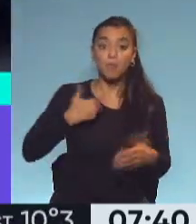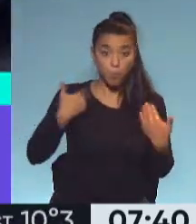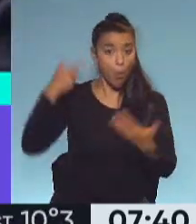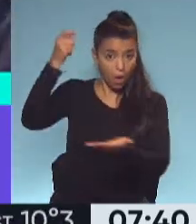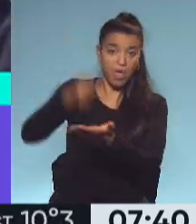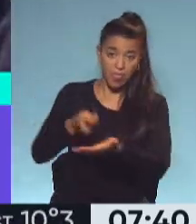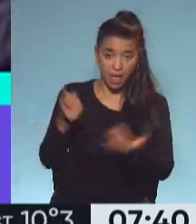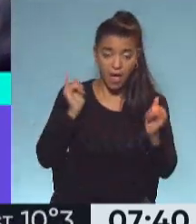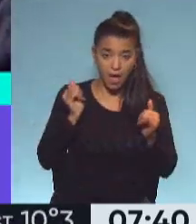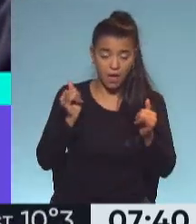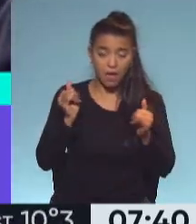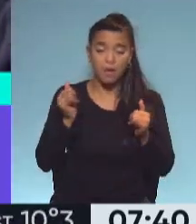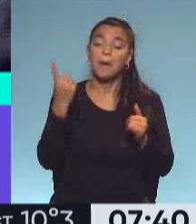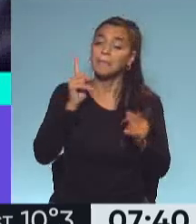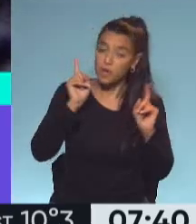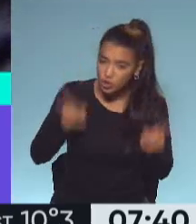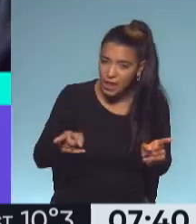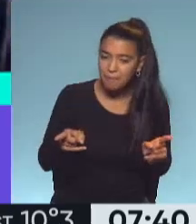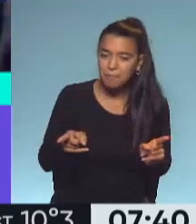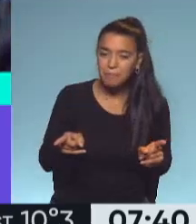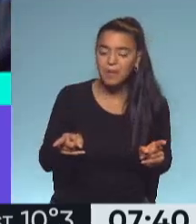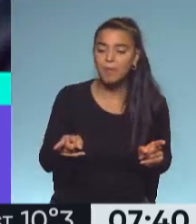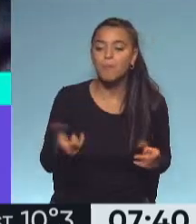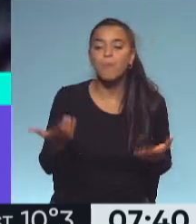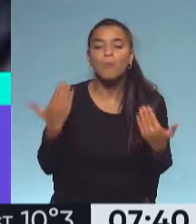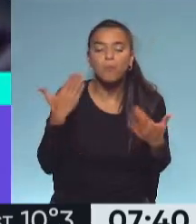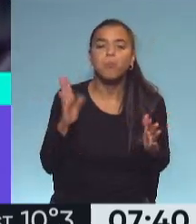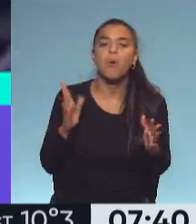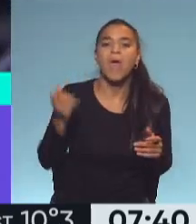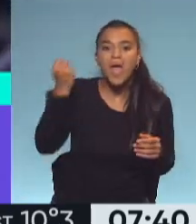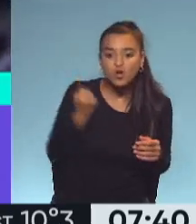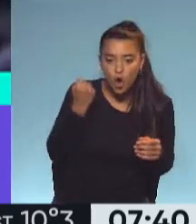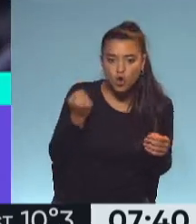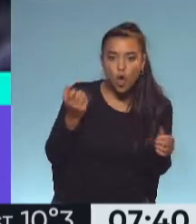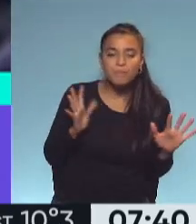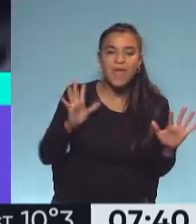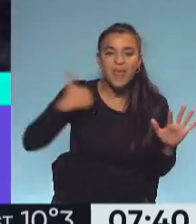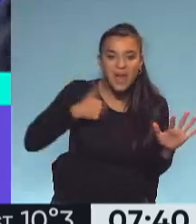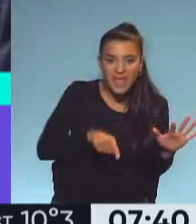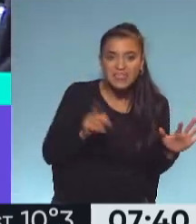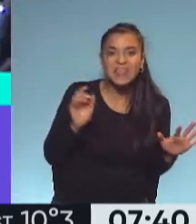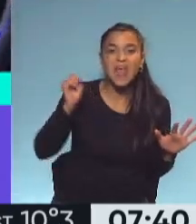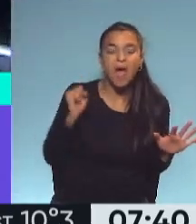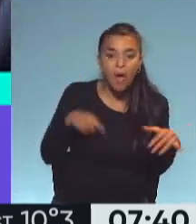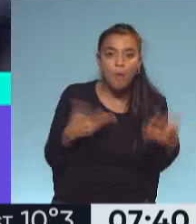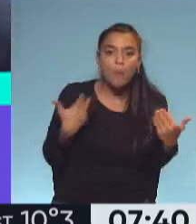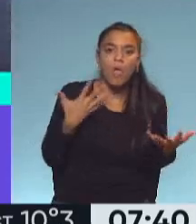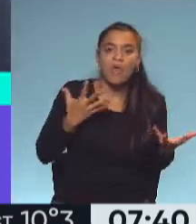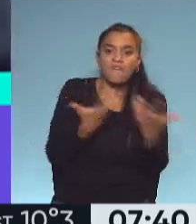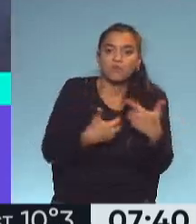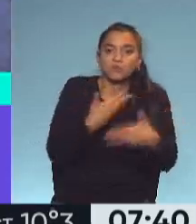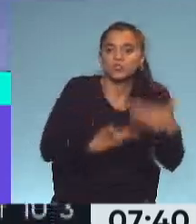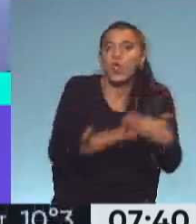su compromiso, pero también para que pueda que su economía, la economía de la Argentina pueda volver a